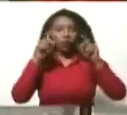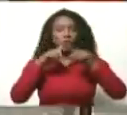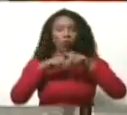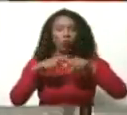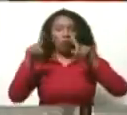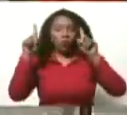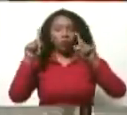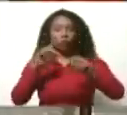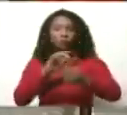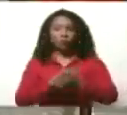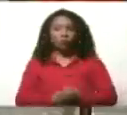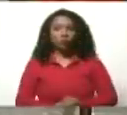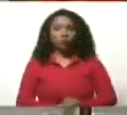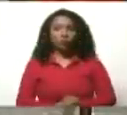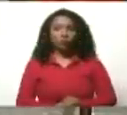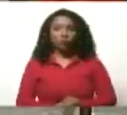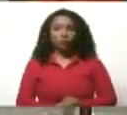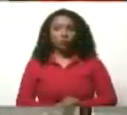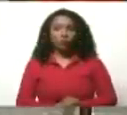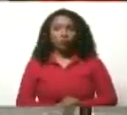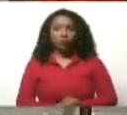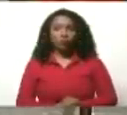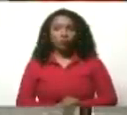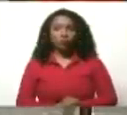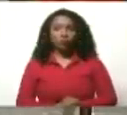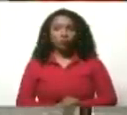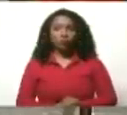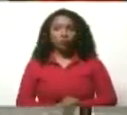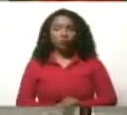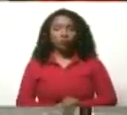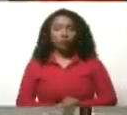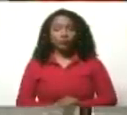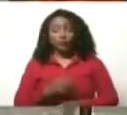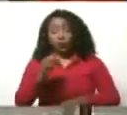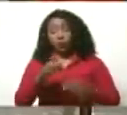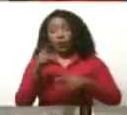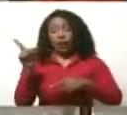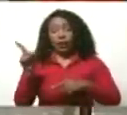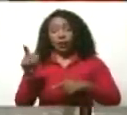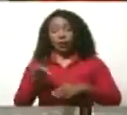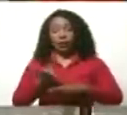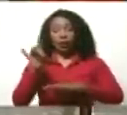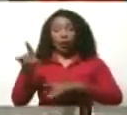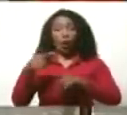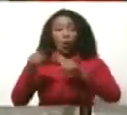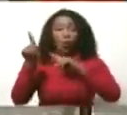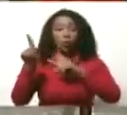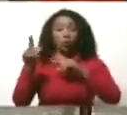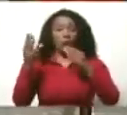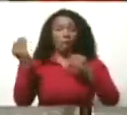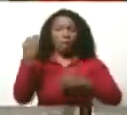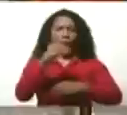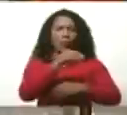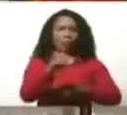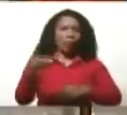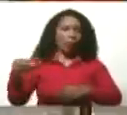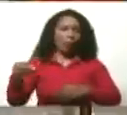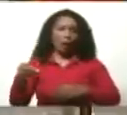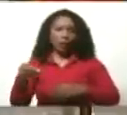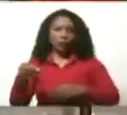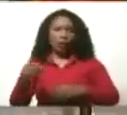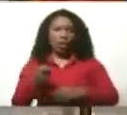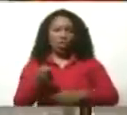otros, a Víctor Aular. Obviamente que dejó en la estocada a otros muchos más que